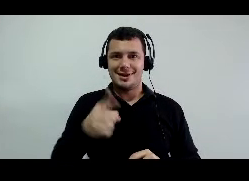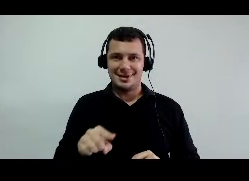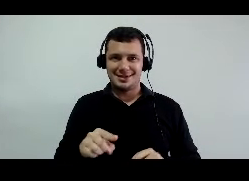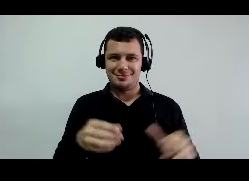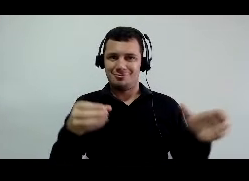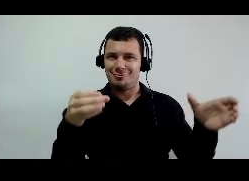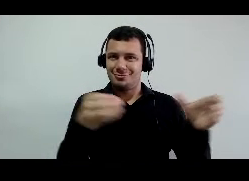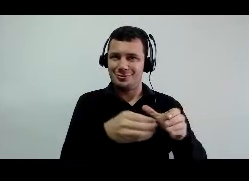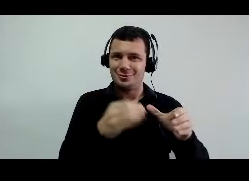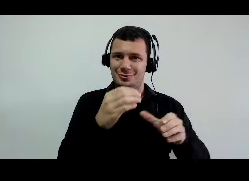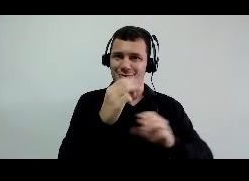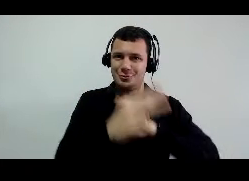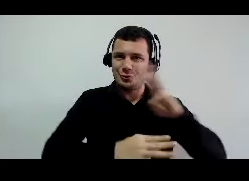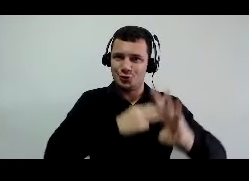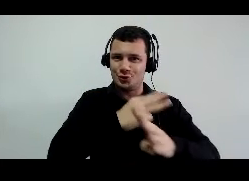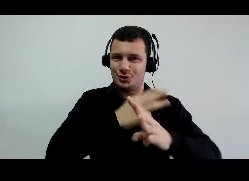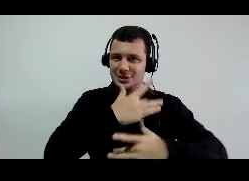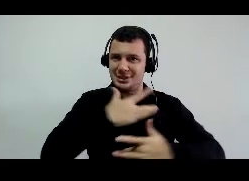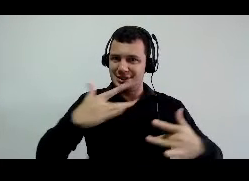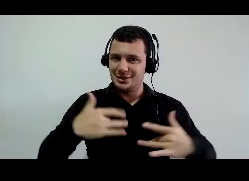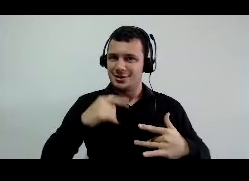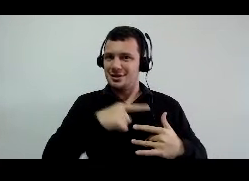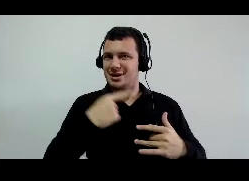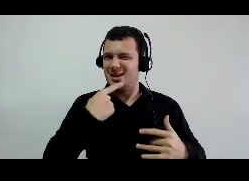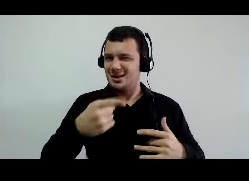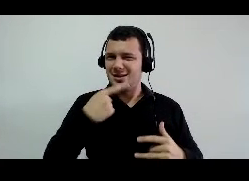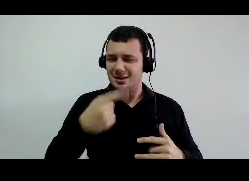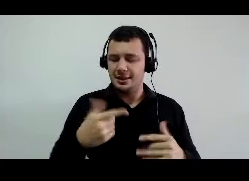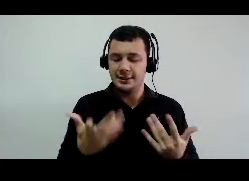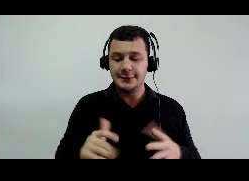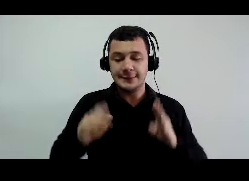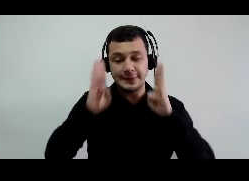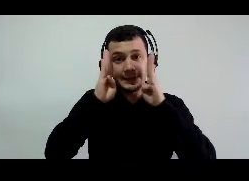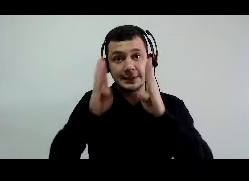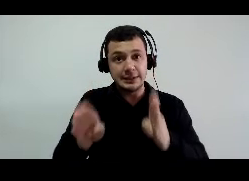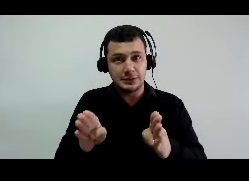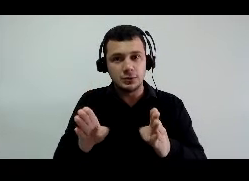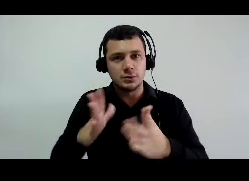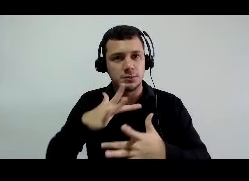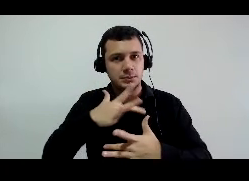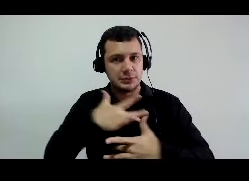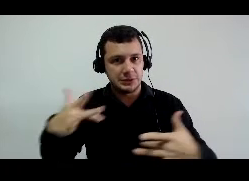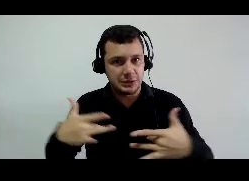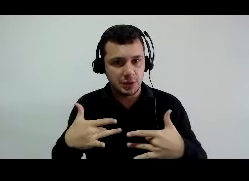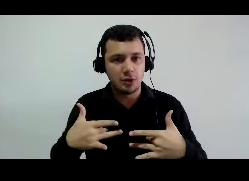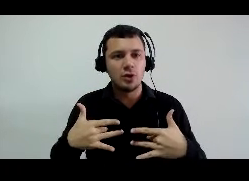nos dice que la atención en salud o la atención sanitaria